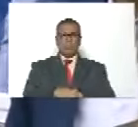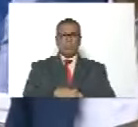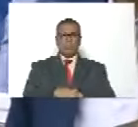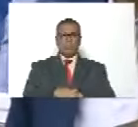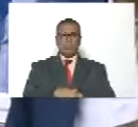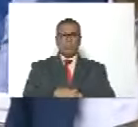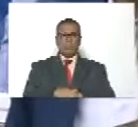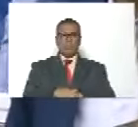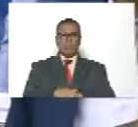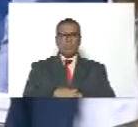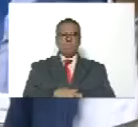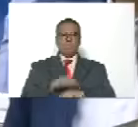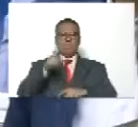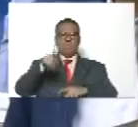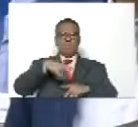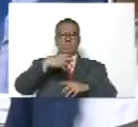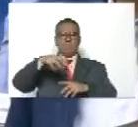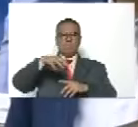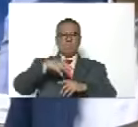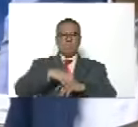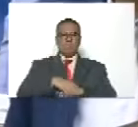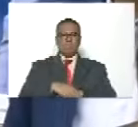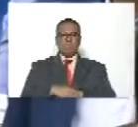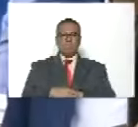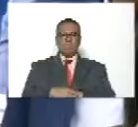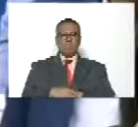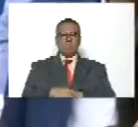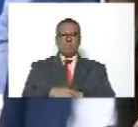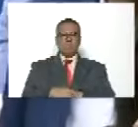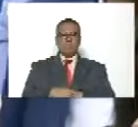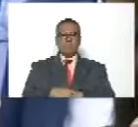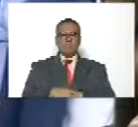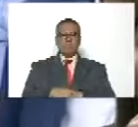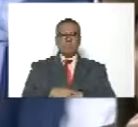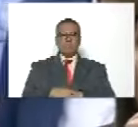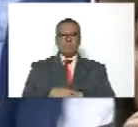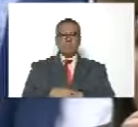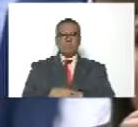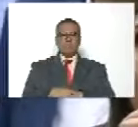en la novela ¿Por quién doblan las campanas? Coño,